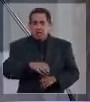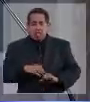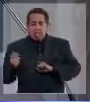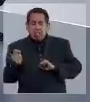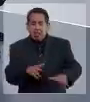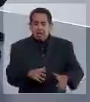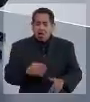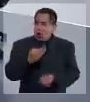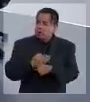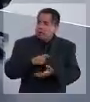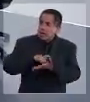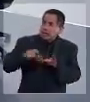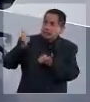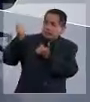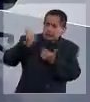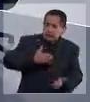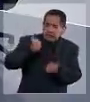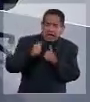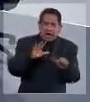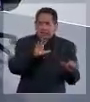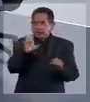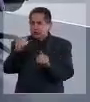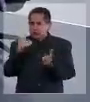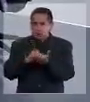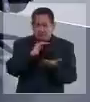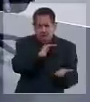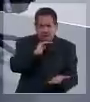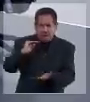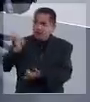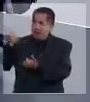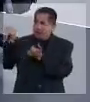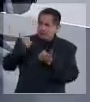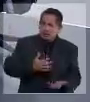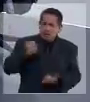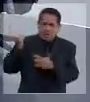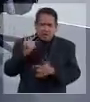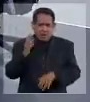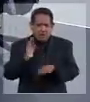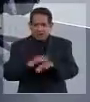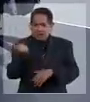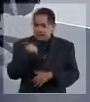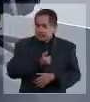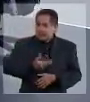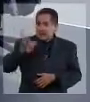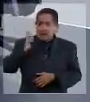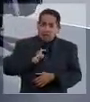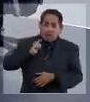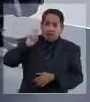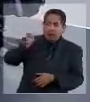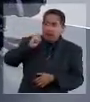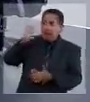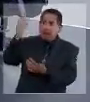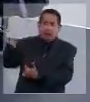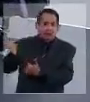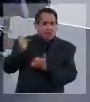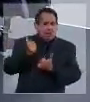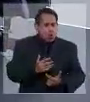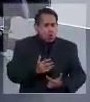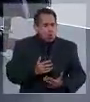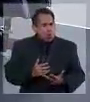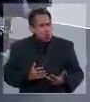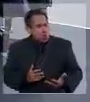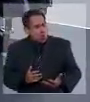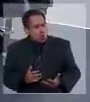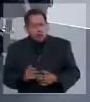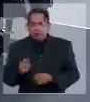de 600.000 barriles diarios de gasolinas a precios muy elevados. Entonces, vamos